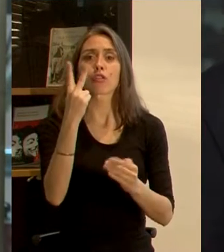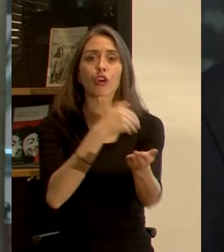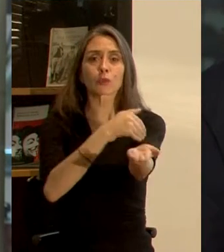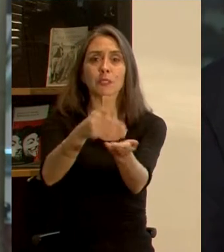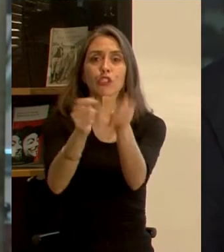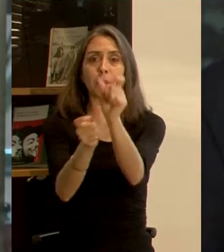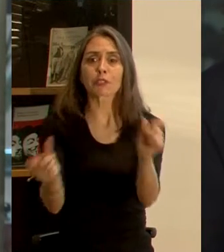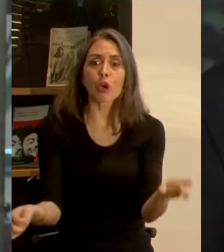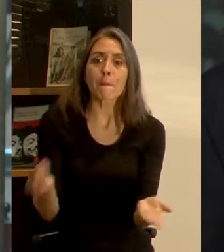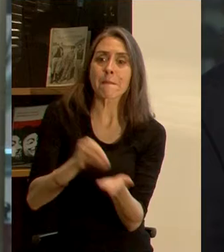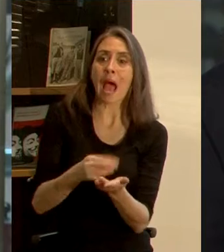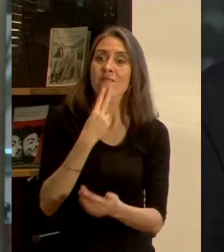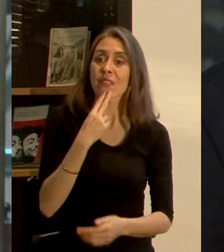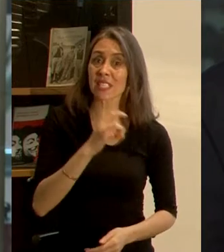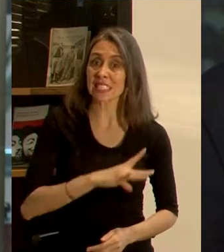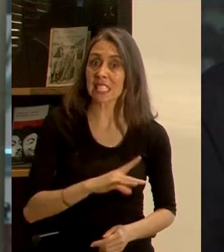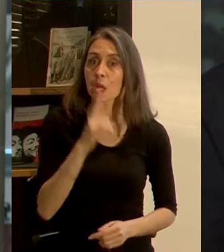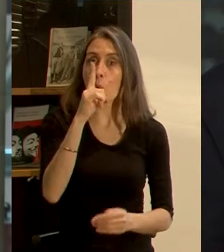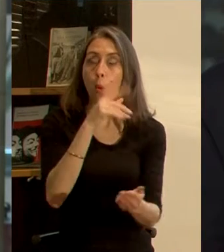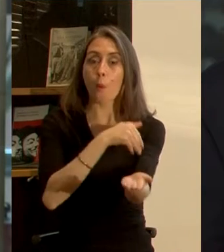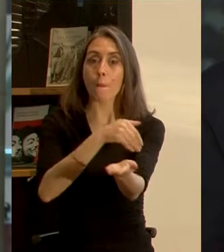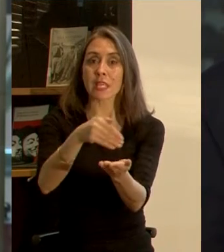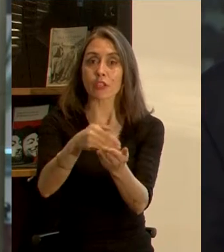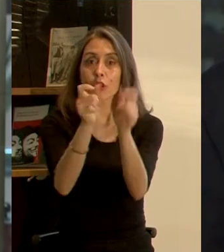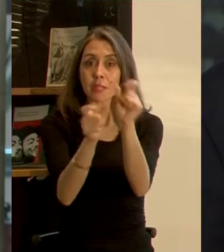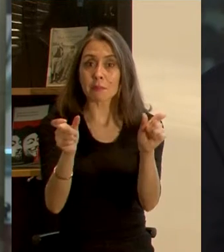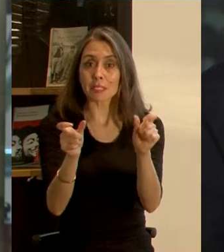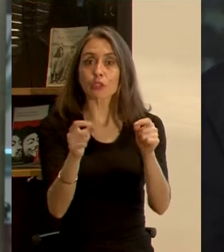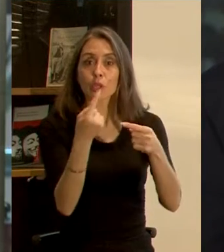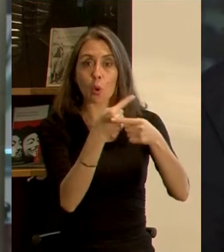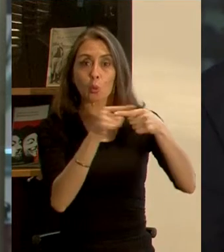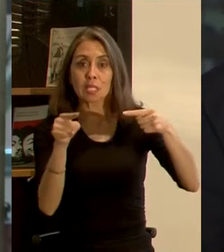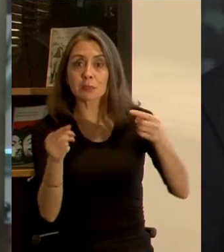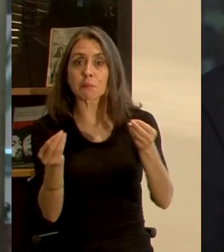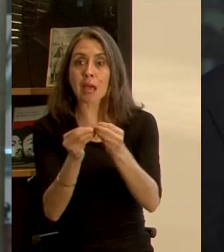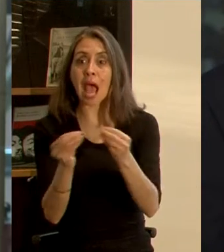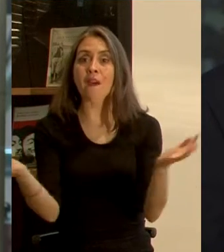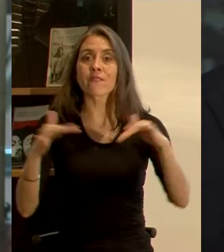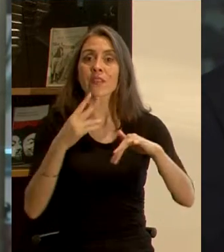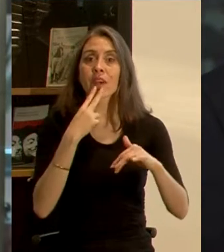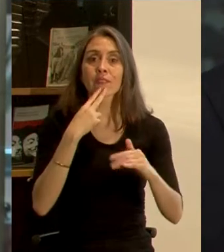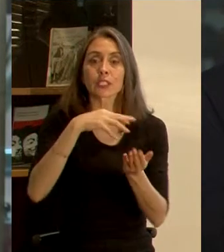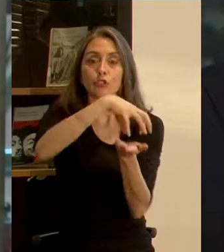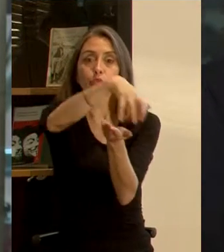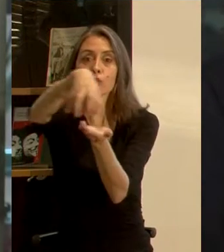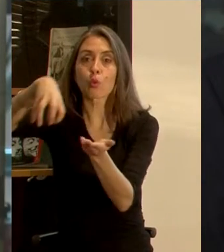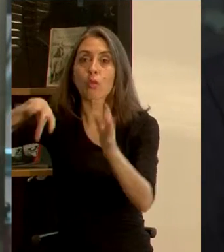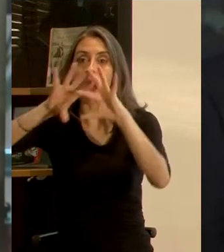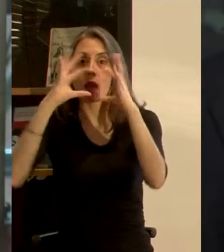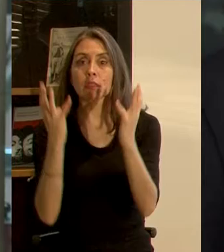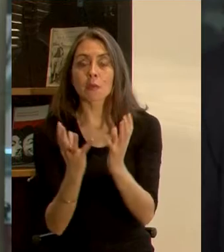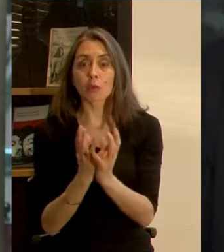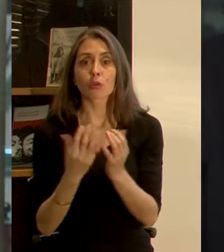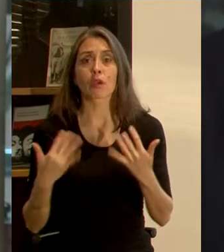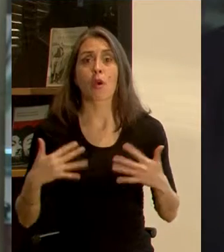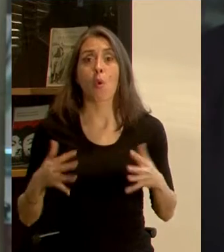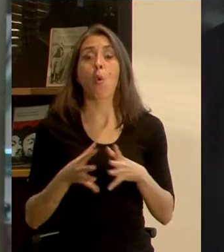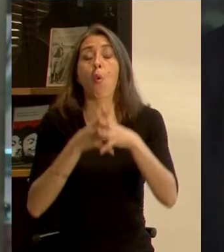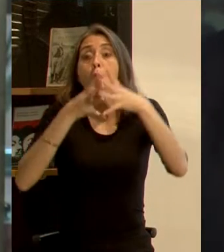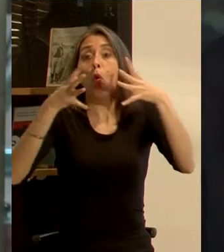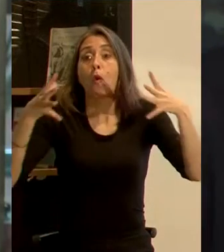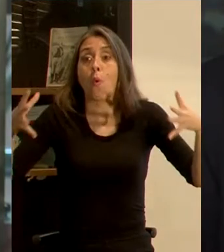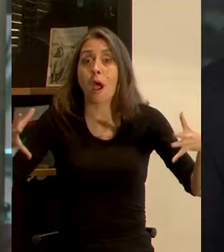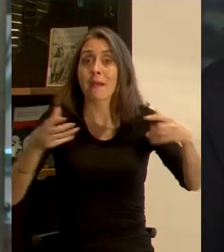lo que significa un poco más de 1 millón de habitantes por semana de las ciudades del planeta. Entonces, es un mega